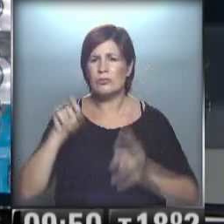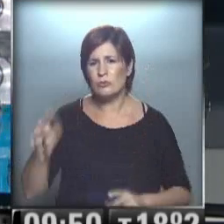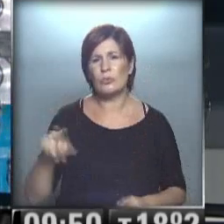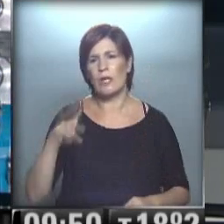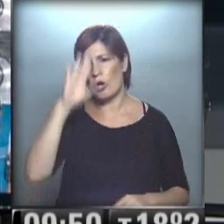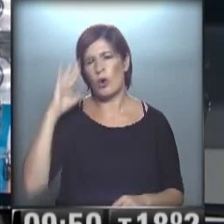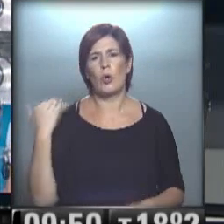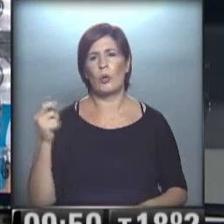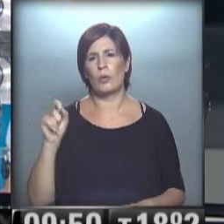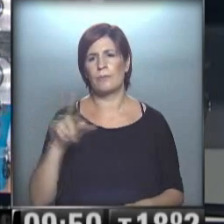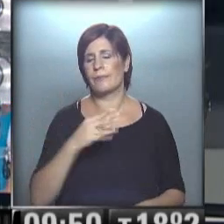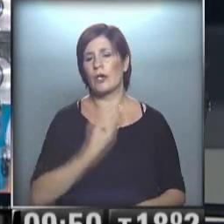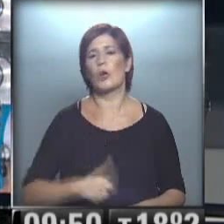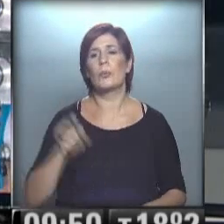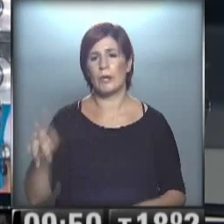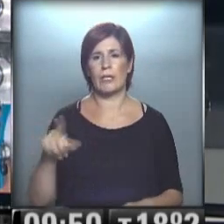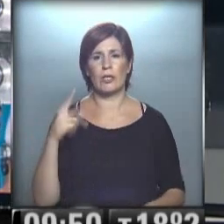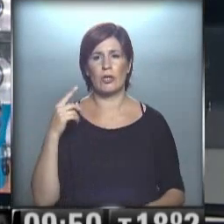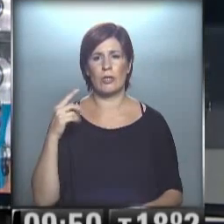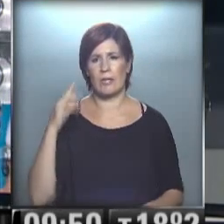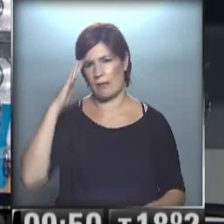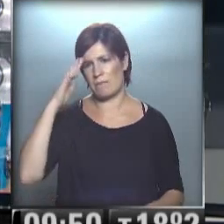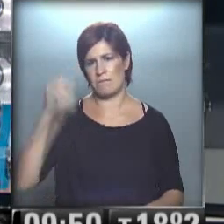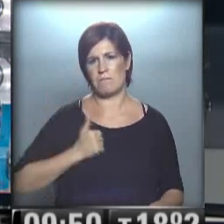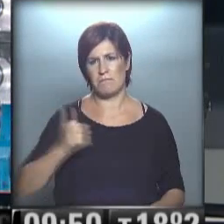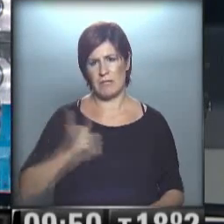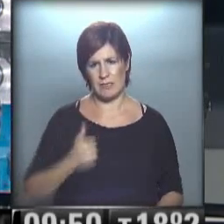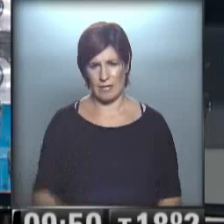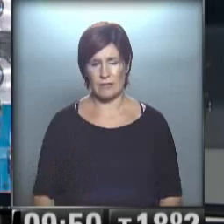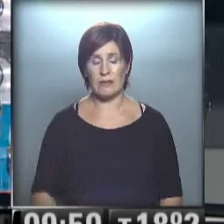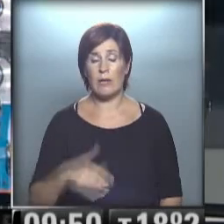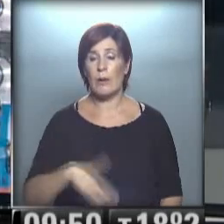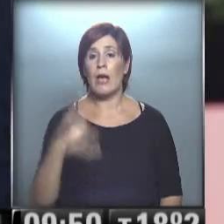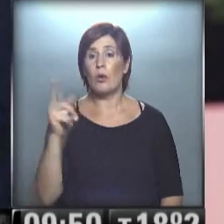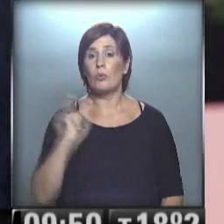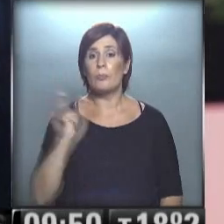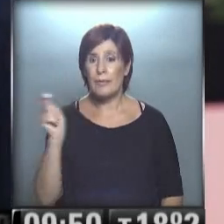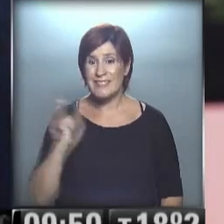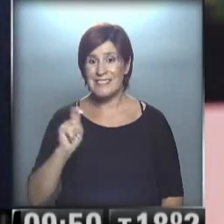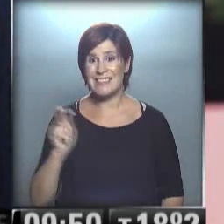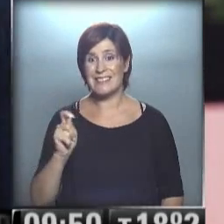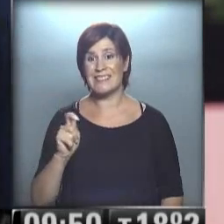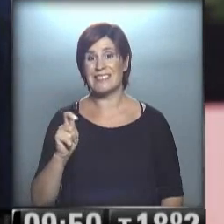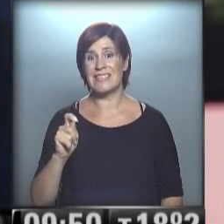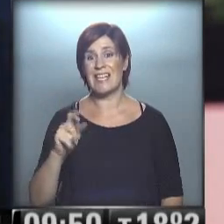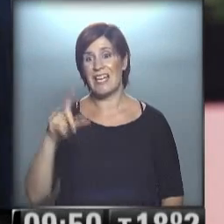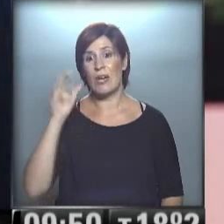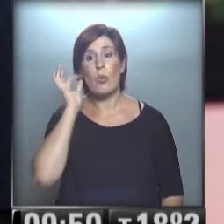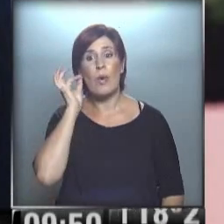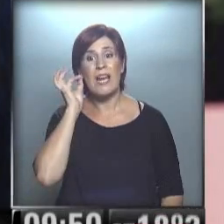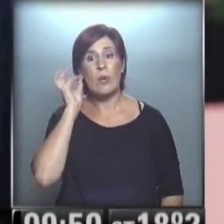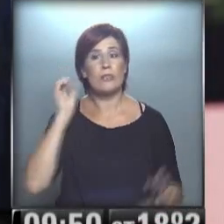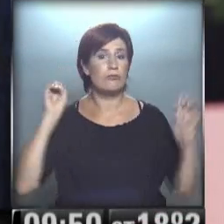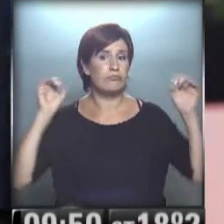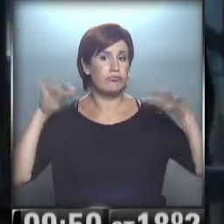Bueno vamos a cambiar ahora de tema falta solo un mes para la presentación del indio en gualeguaichu Gabi qué pasa con las entradas Bueno ayer fue el gran día ayer se